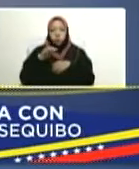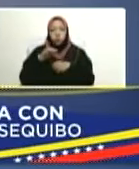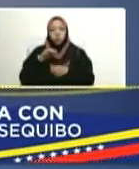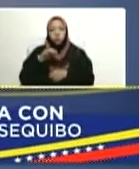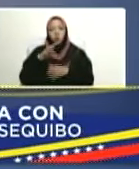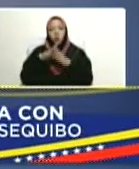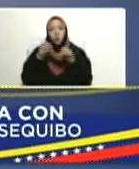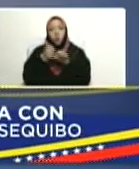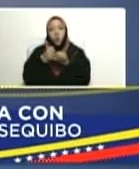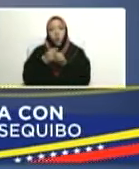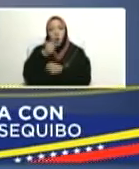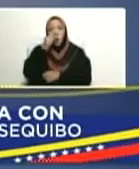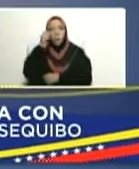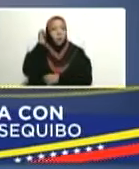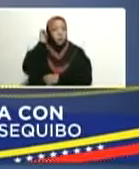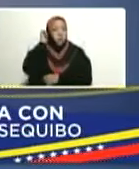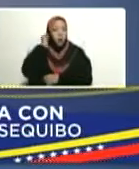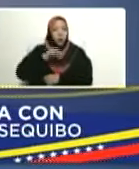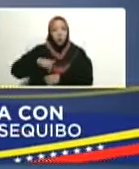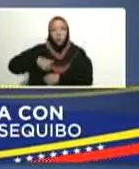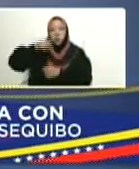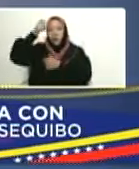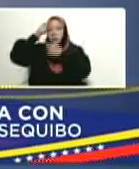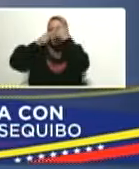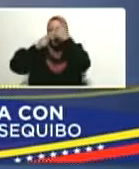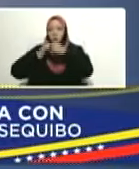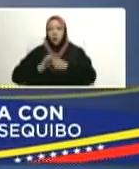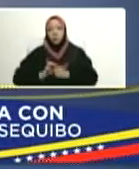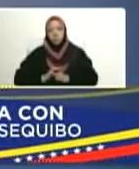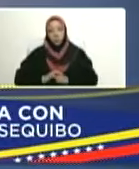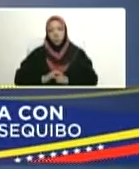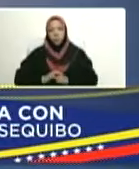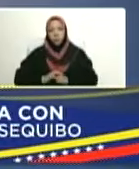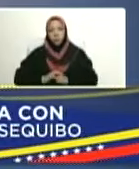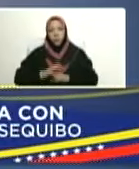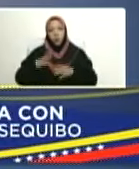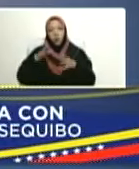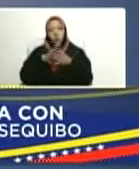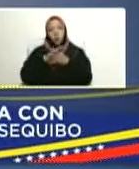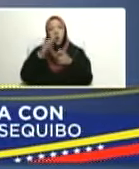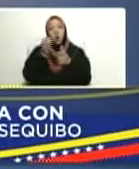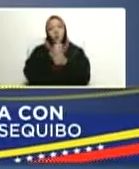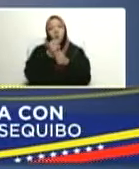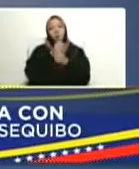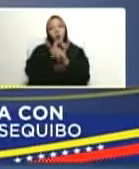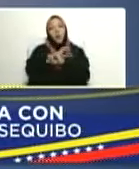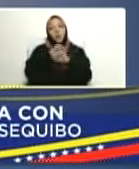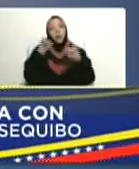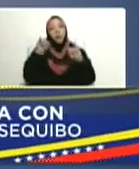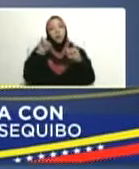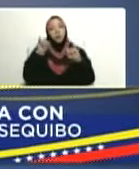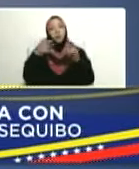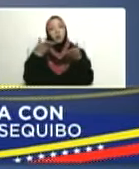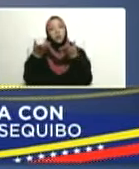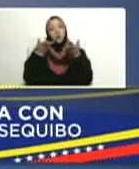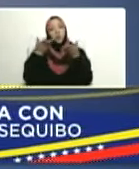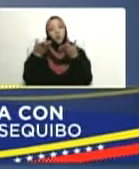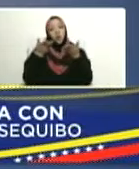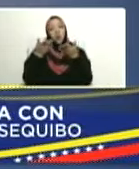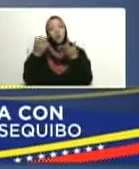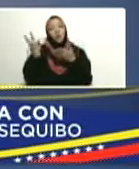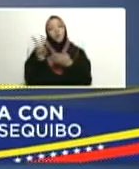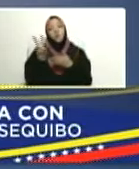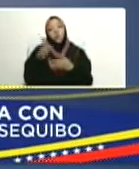las generaciones de hombres y mujeres, como nuestro comandante Hugo Chávez, que reconquistó la independencia y el sentido de república,